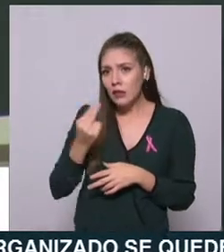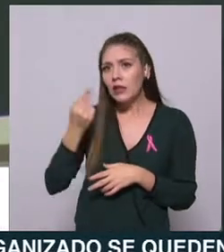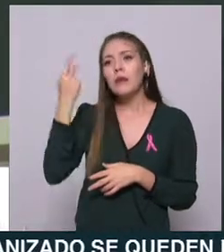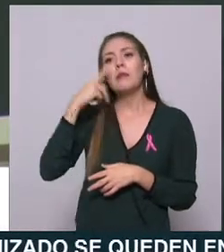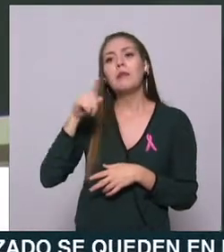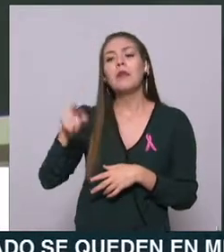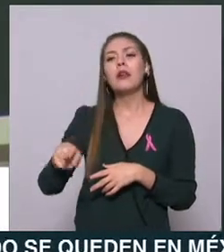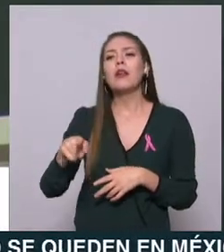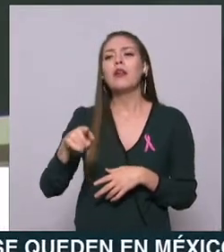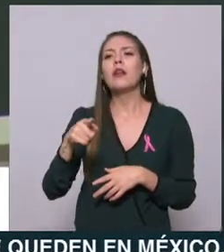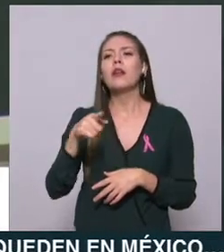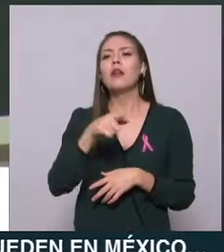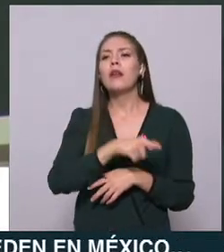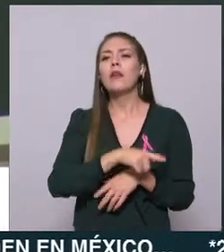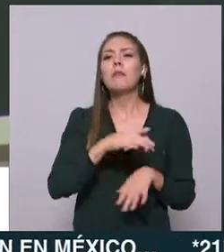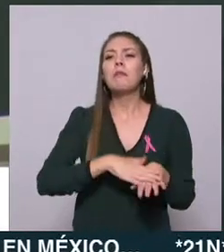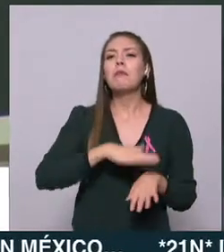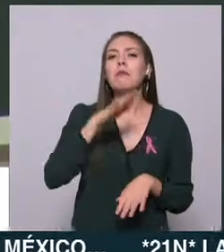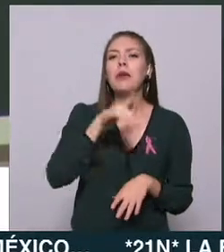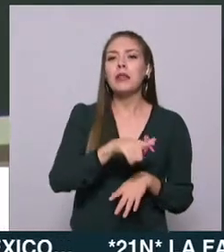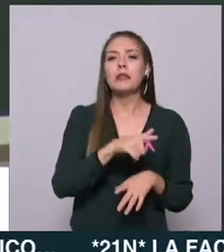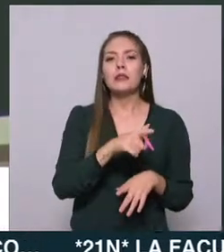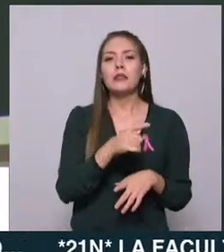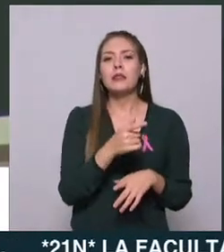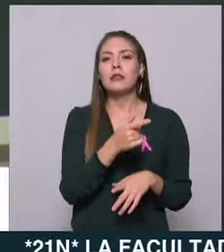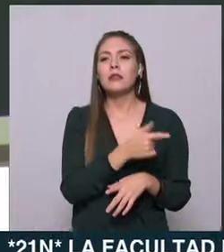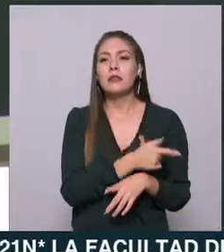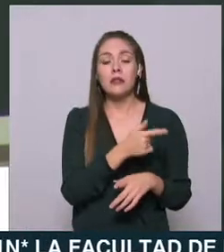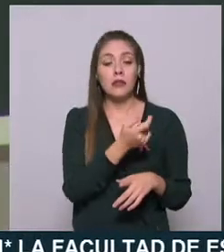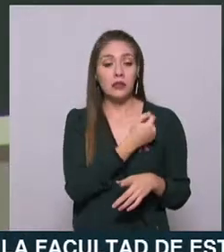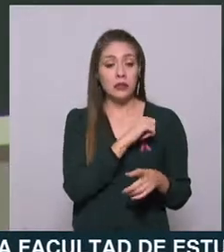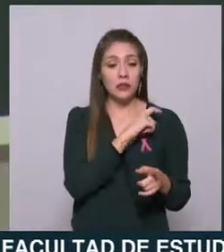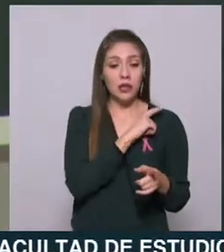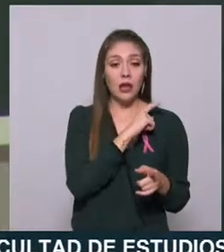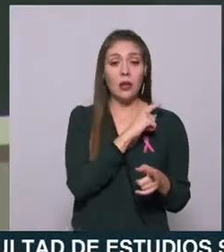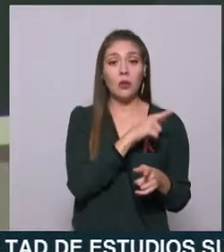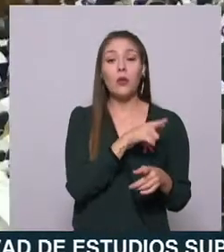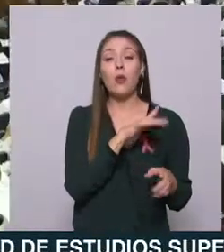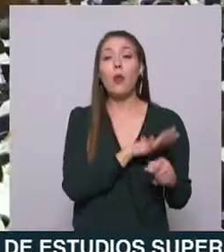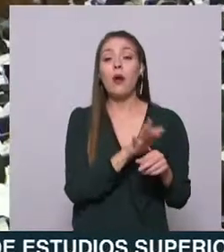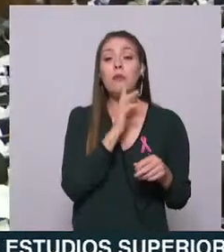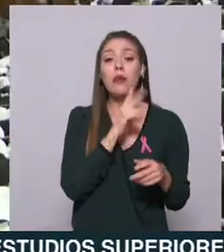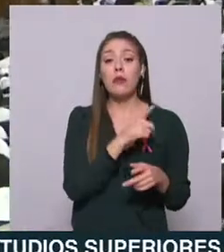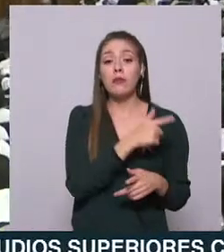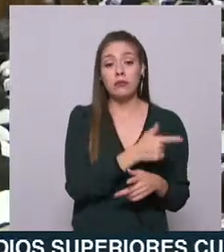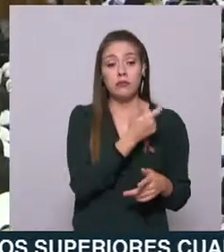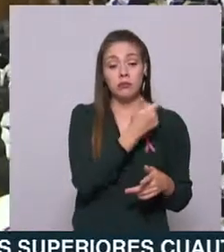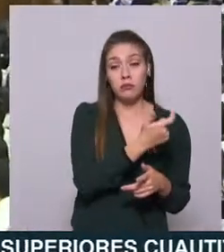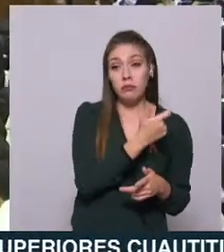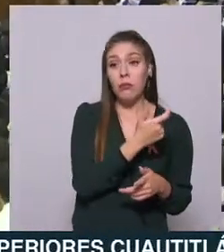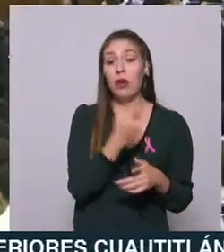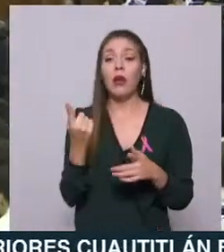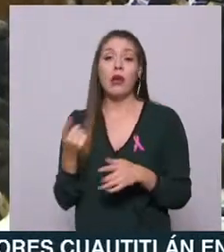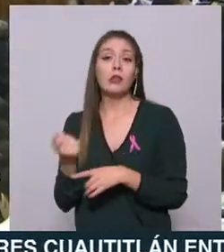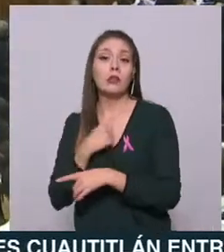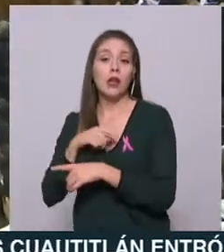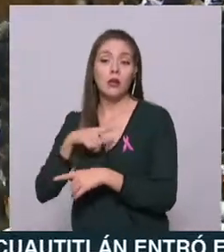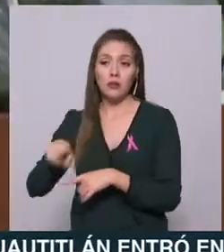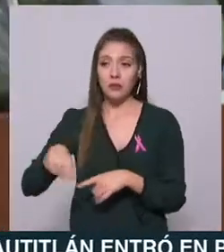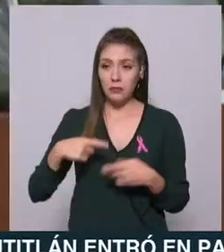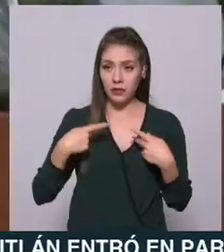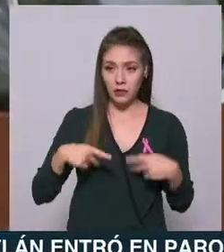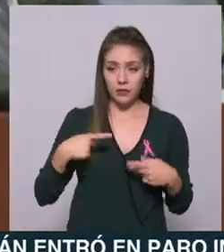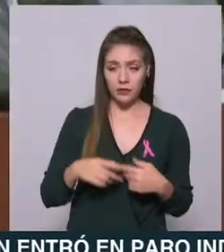se privilegiaba la salud financiera por encima de la salud de los derechohabientes. Durante la ceremonia del Día del